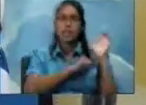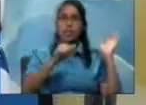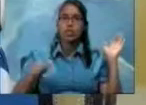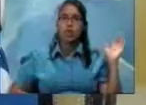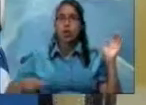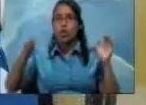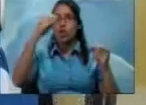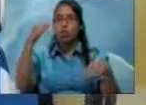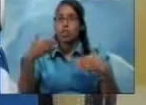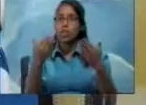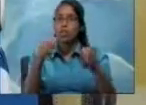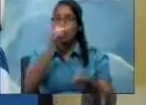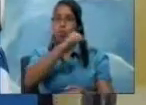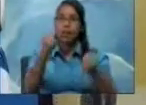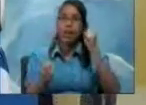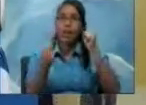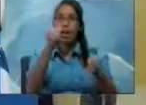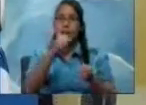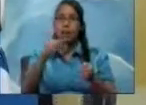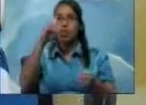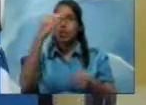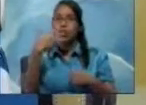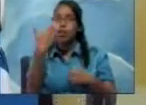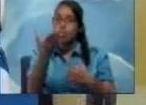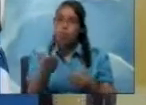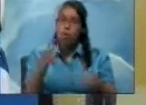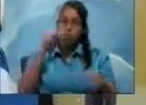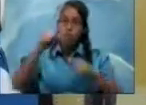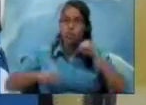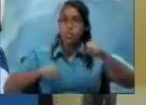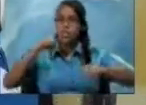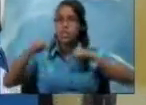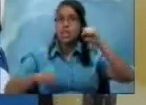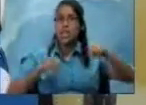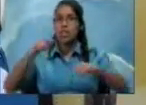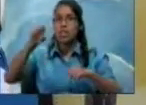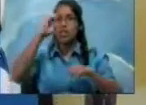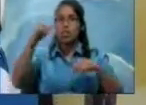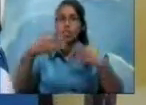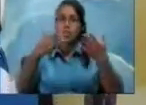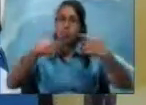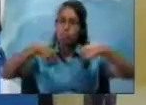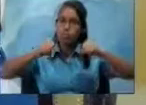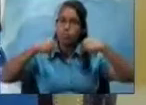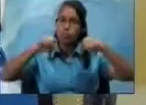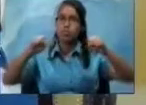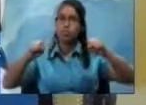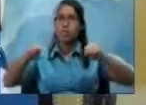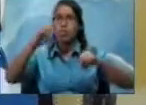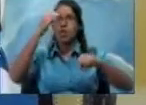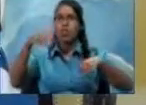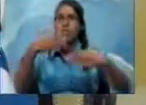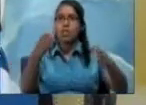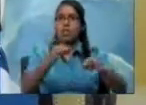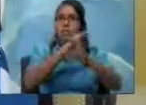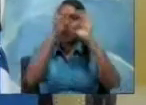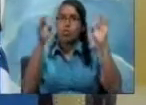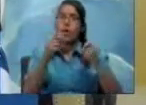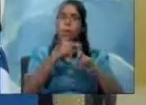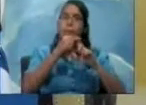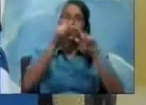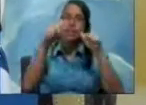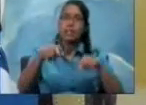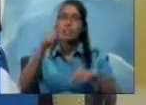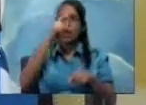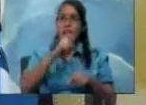dio un carro Dios le dio una bicicleta Dios le dio una moto Dios le dio un Bono especial este año